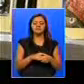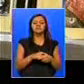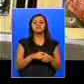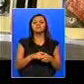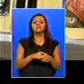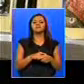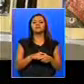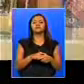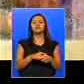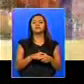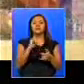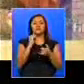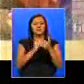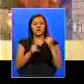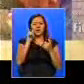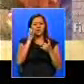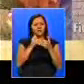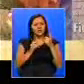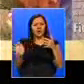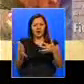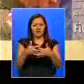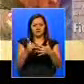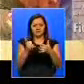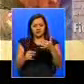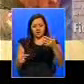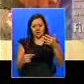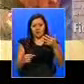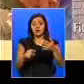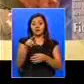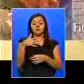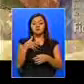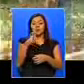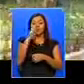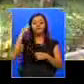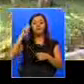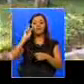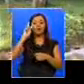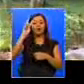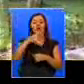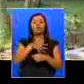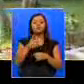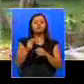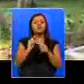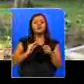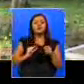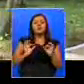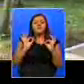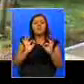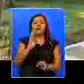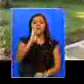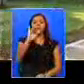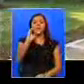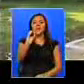Vamos a ver más adelante, creo que está al final del enlace, un video en donde vamos a detallar qué es esto de los bioinsumos.